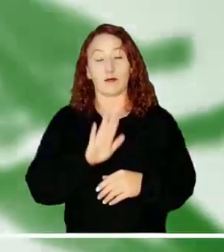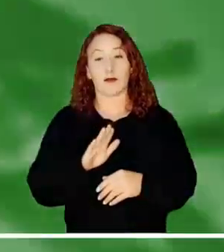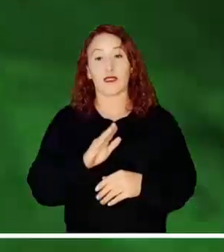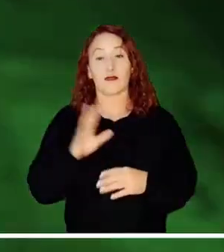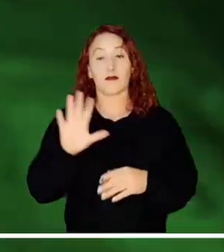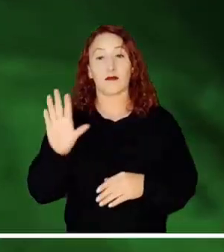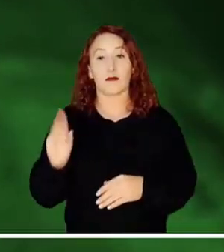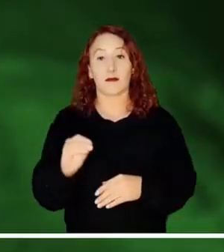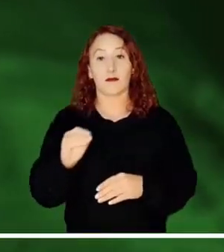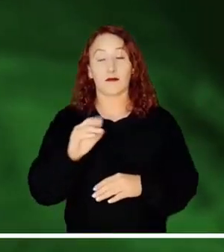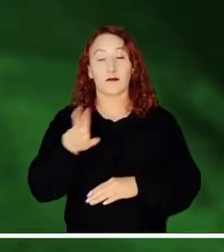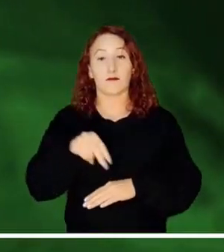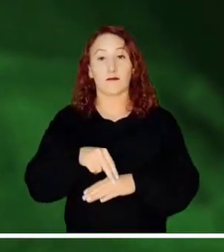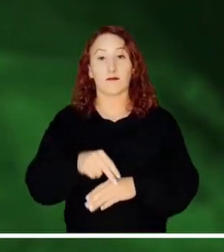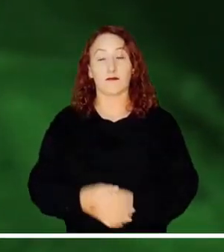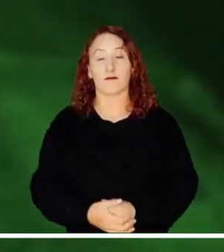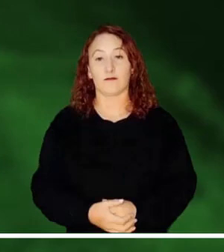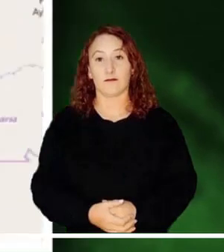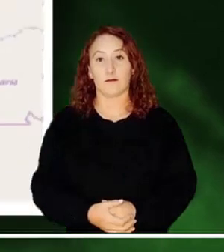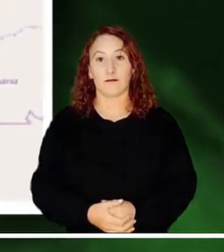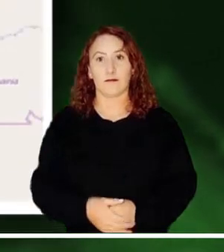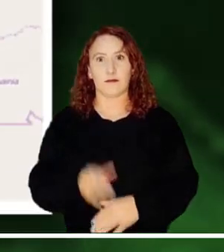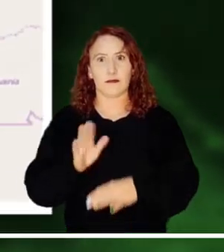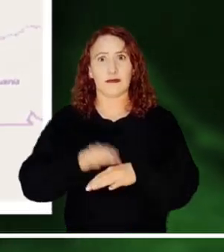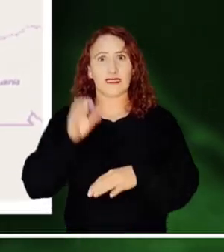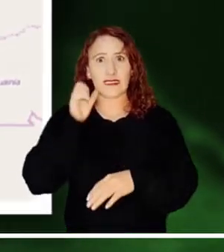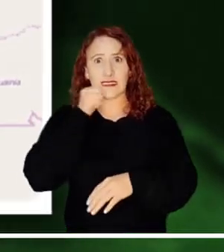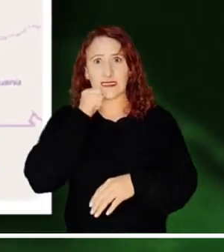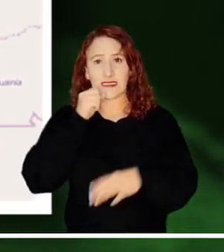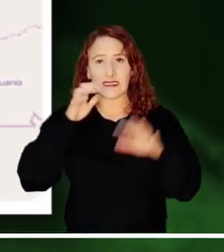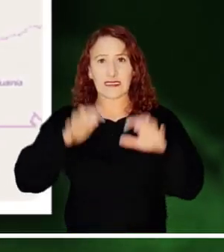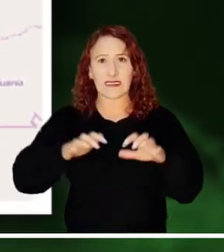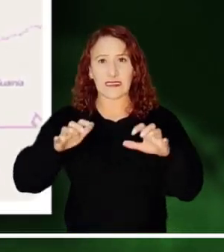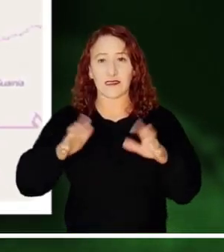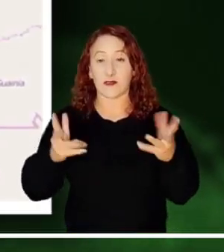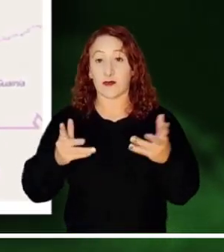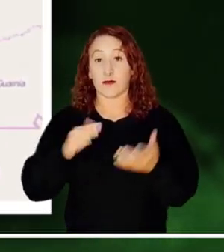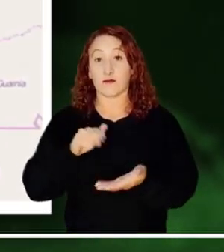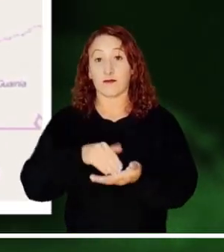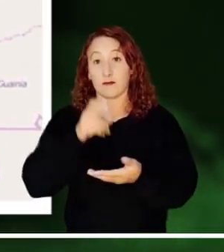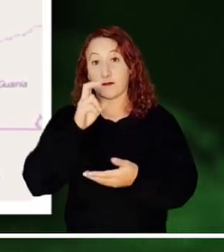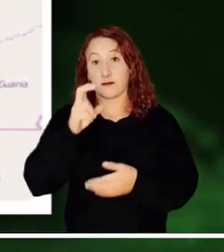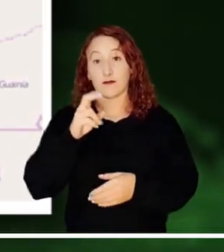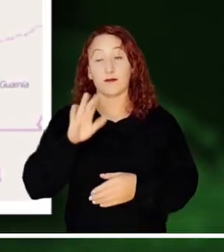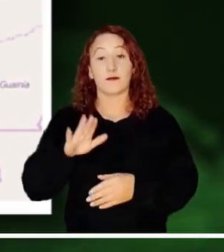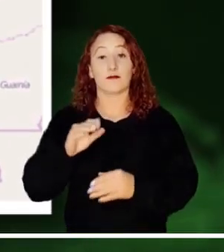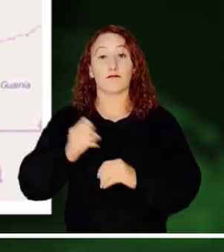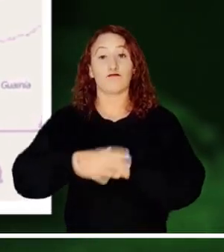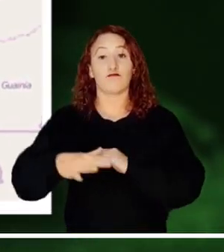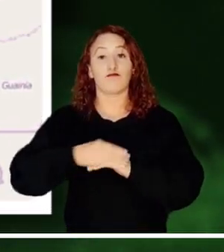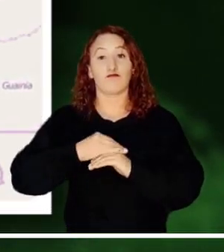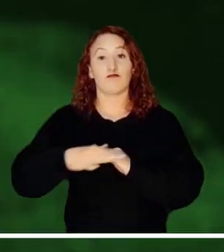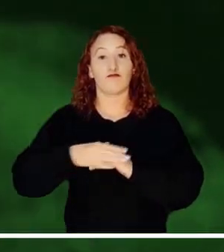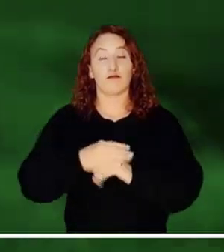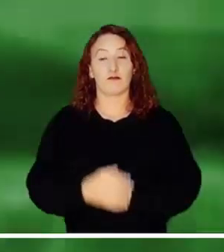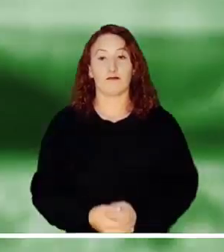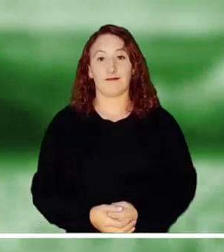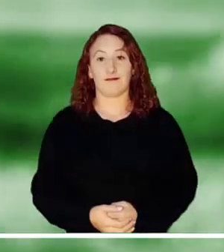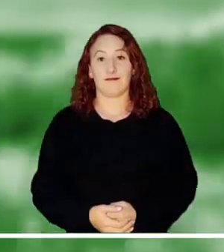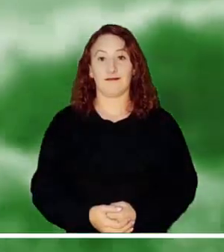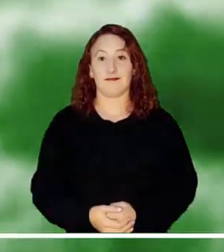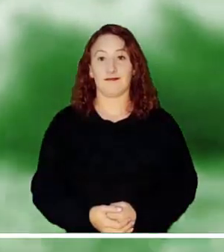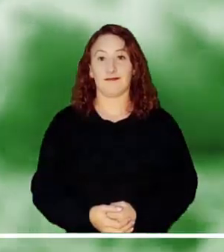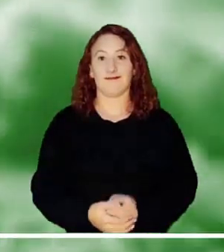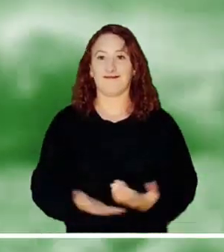Guaviare, Meta y Cundinamarca. Alerta roja por probabilidad de deslizamientos de tierra en los departamentos de Quindío y